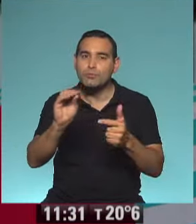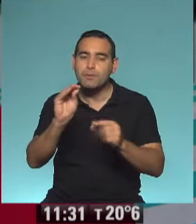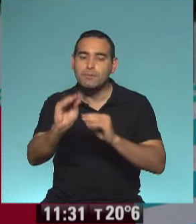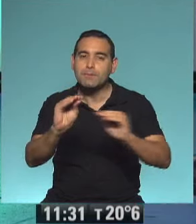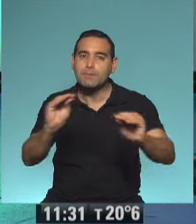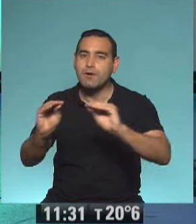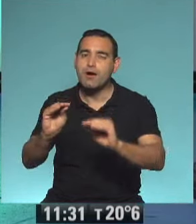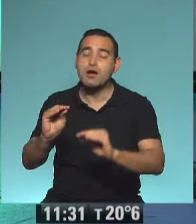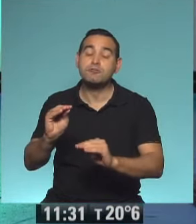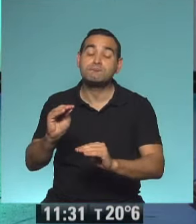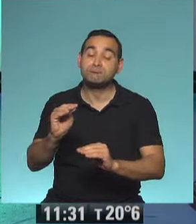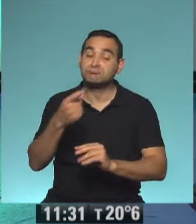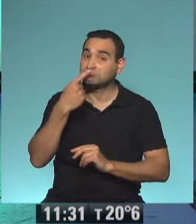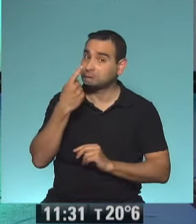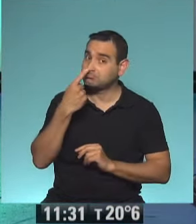sirve.